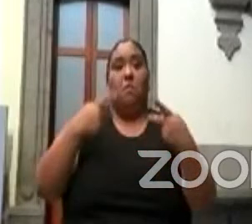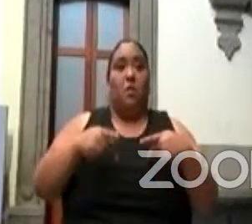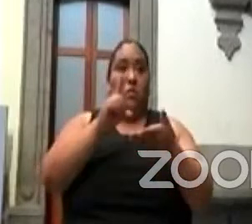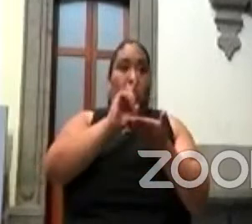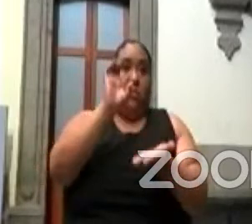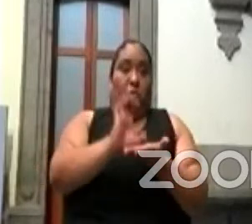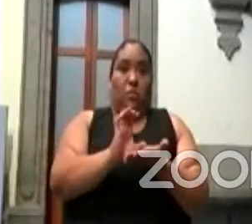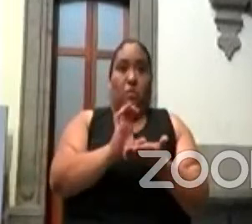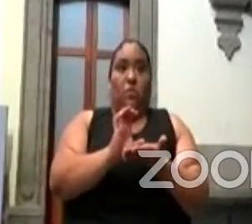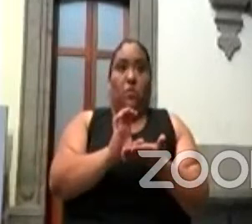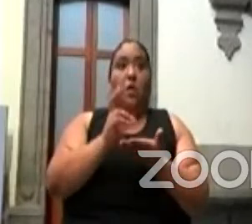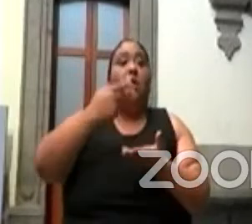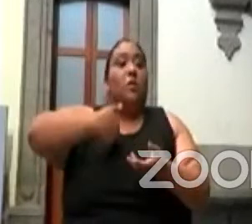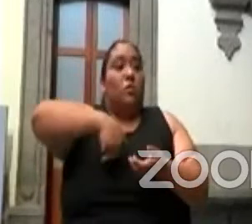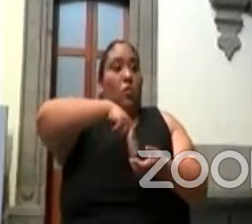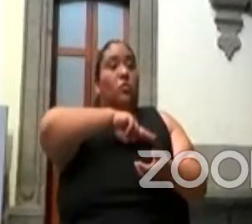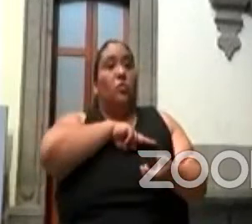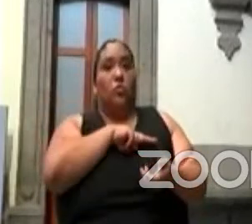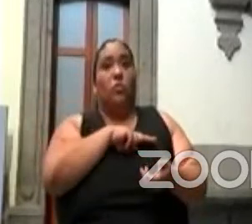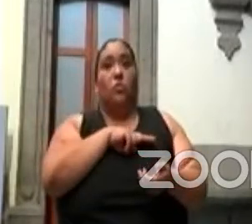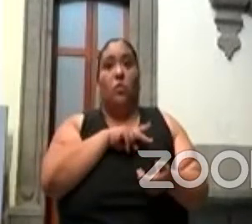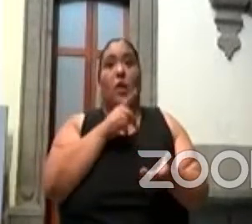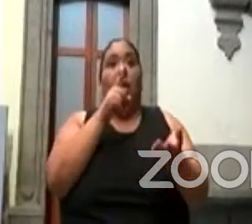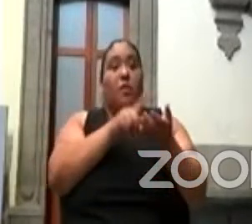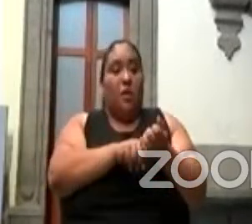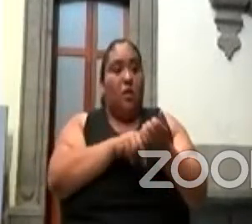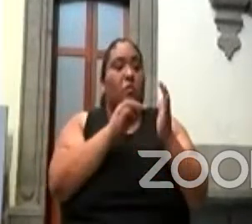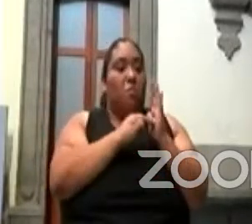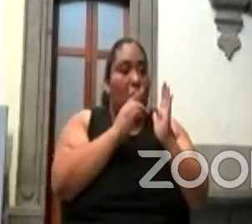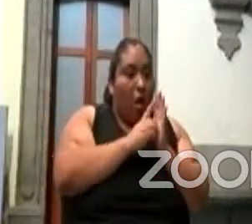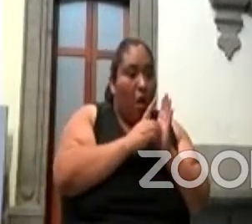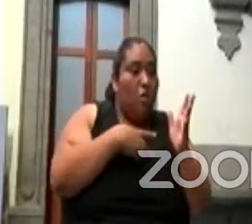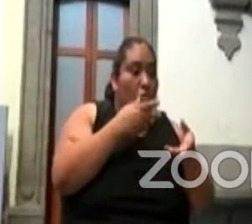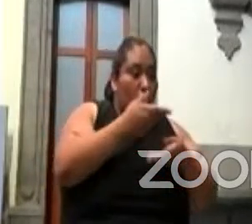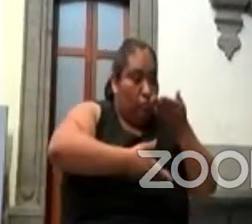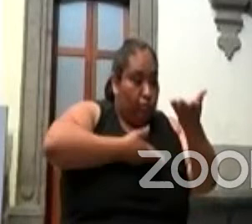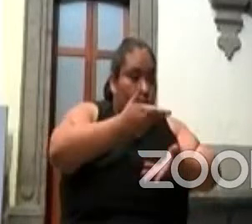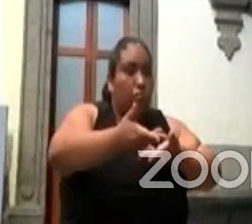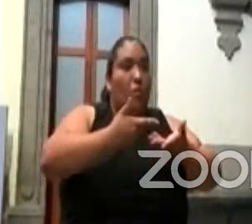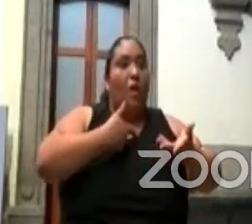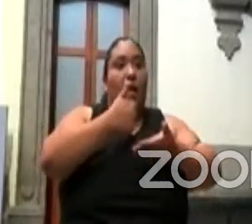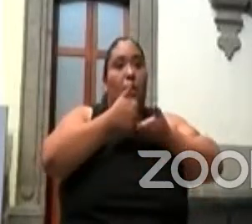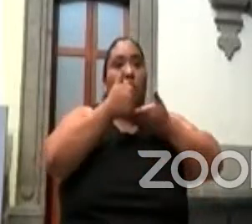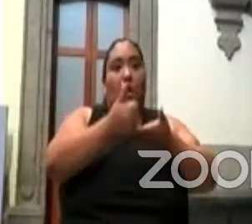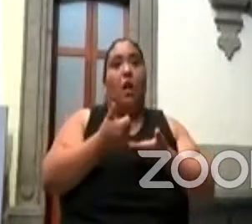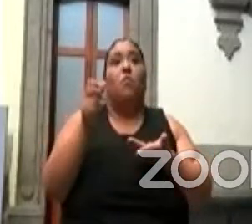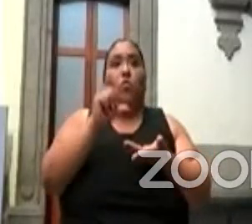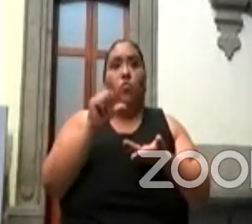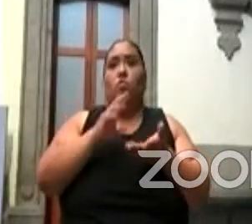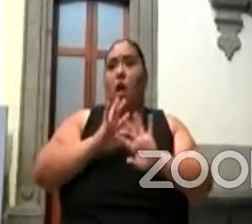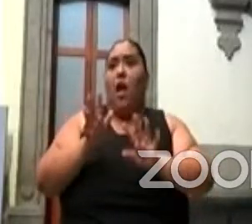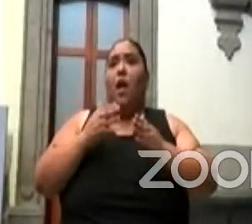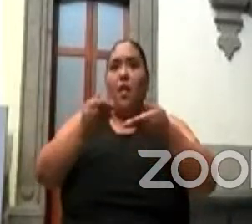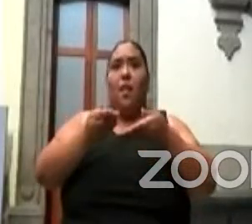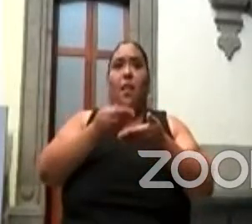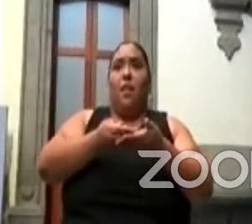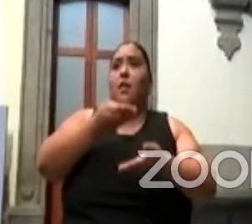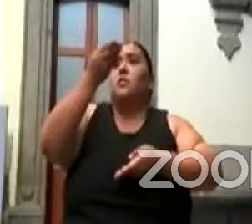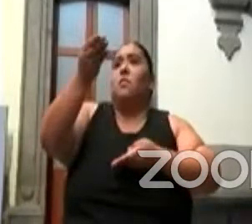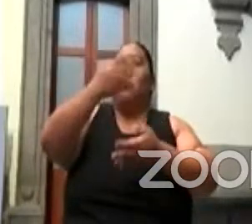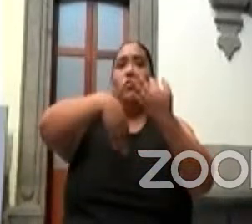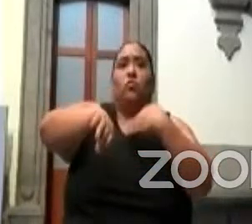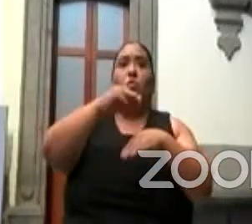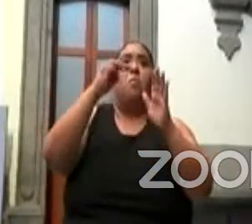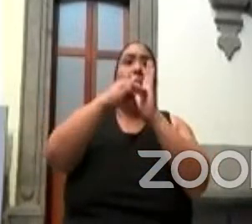discapacidad. Nosotros somos parte metodológica, hoy en día ya hicimos llegar la metodología,